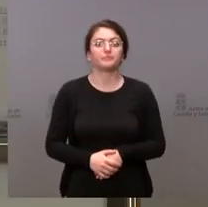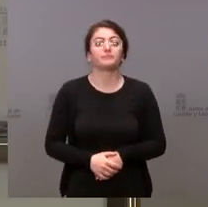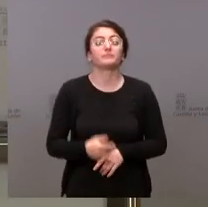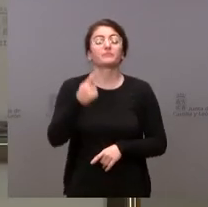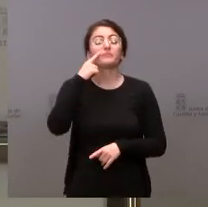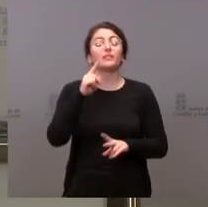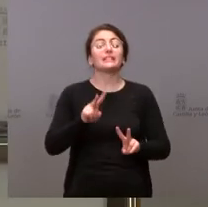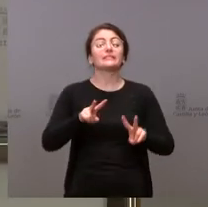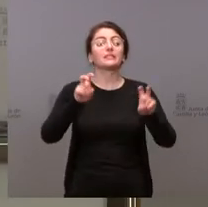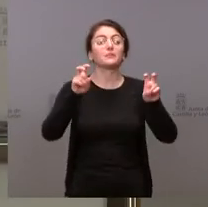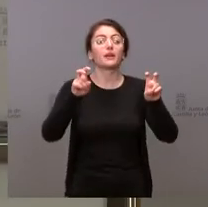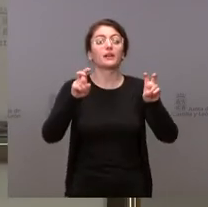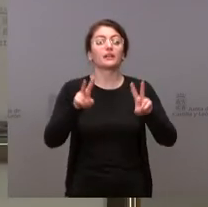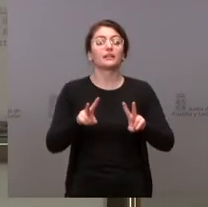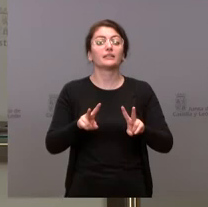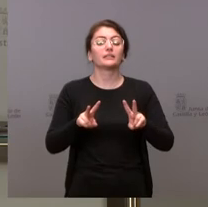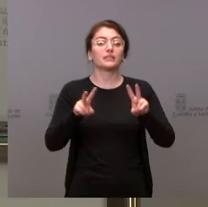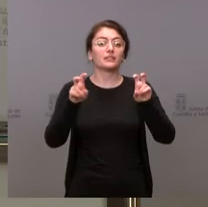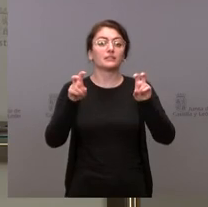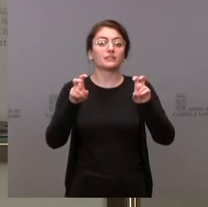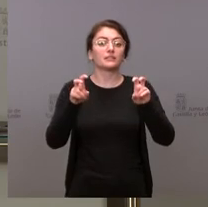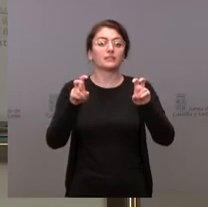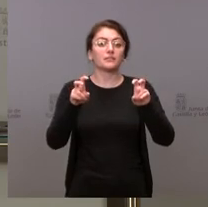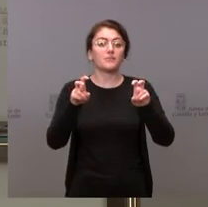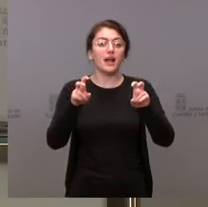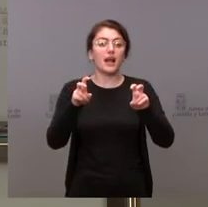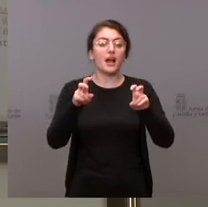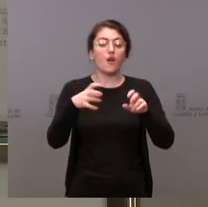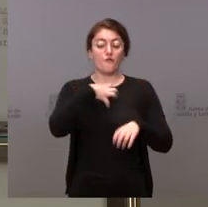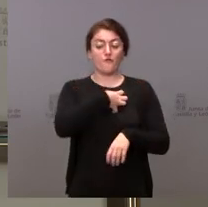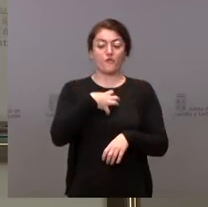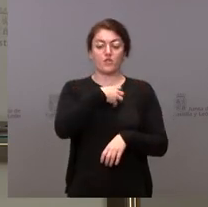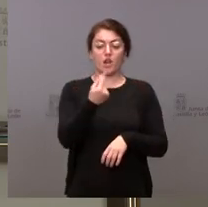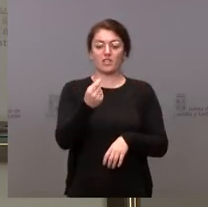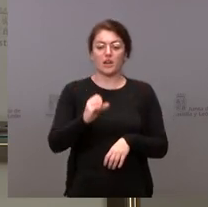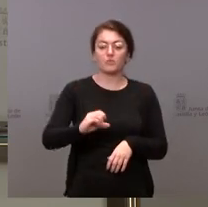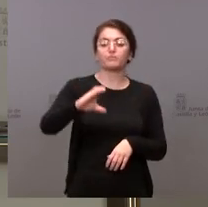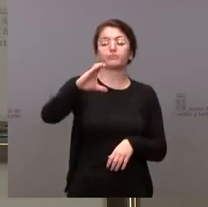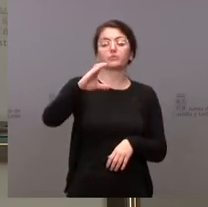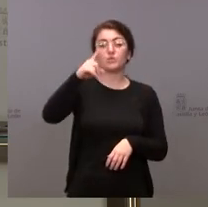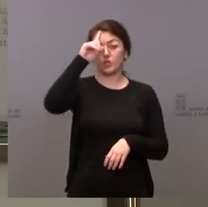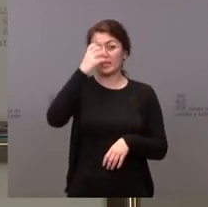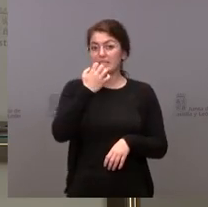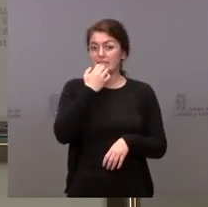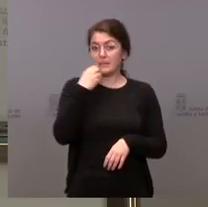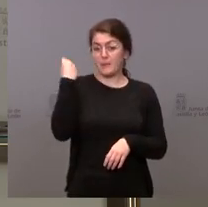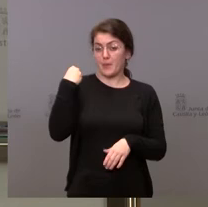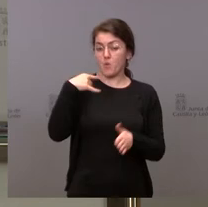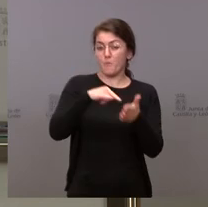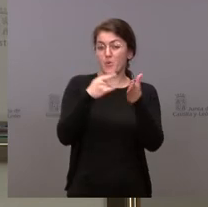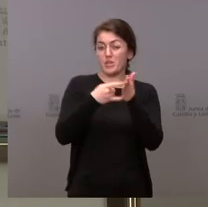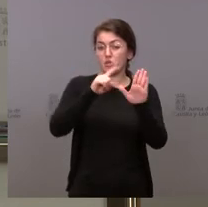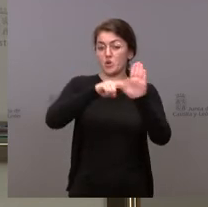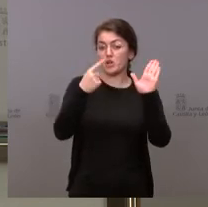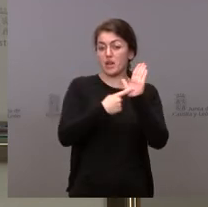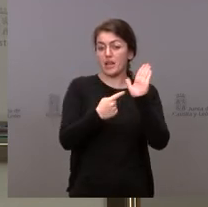con el tema de la subida del salario de los funcionarios no sé si se mantiene la idea que estaba expresada en el proyecto de ley de que esa